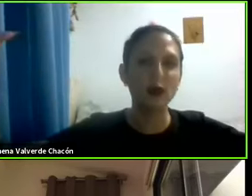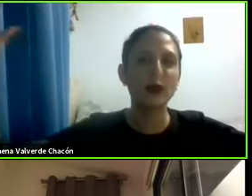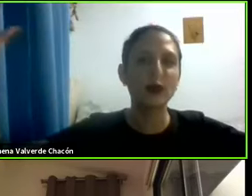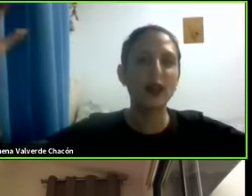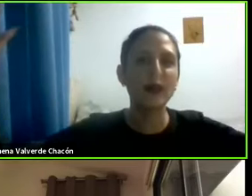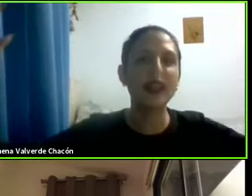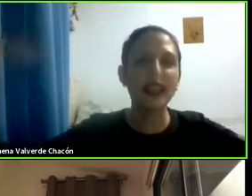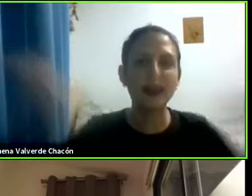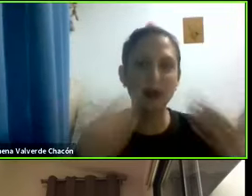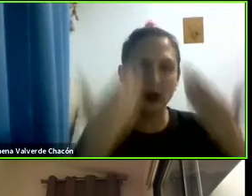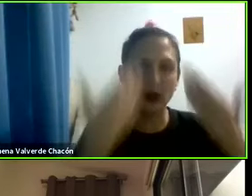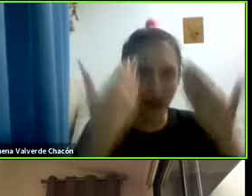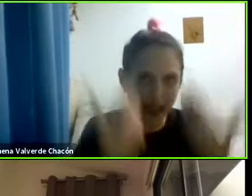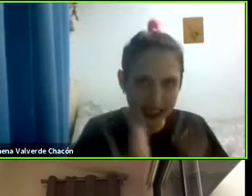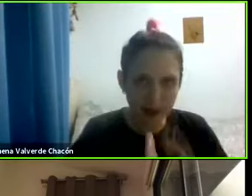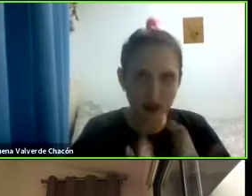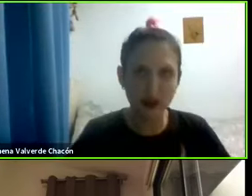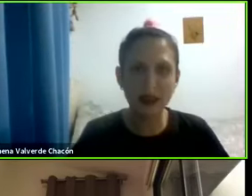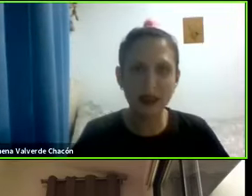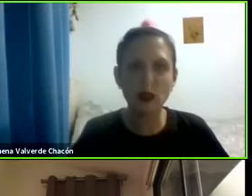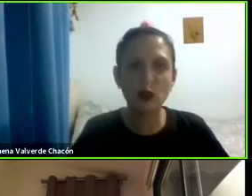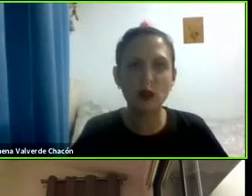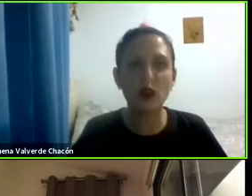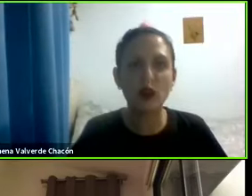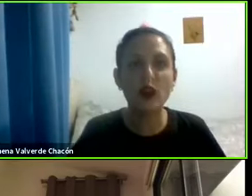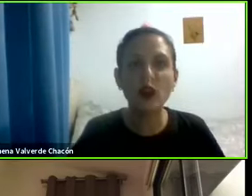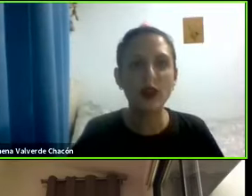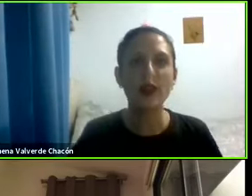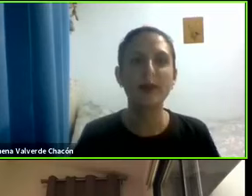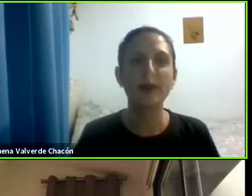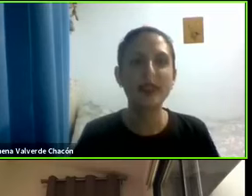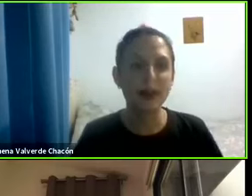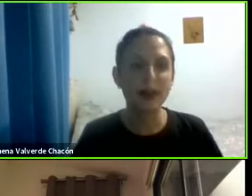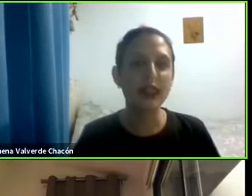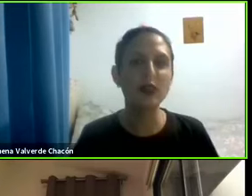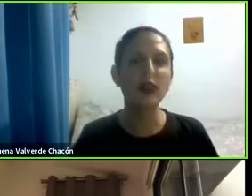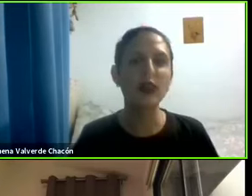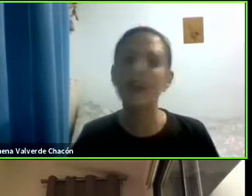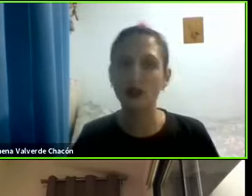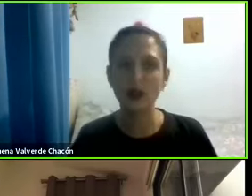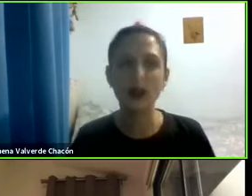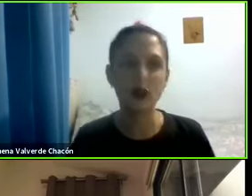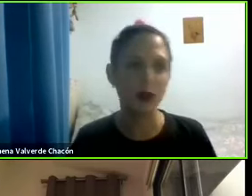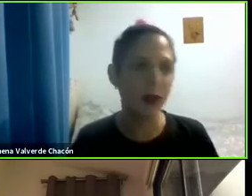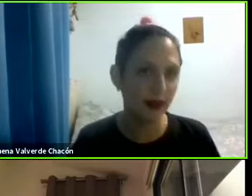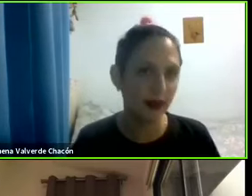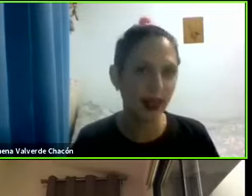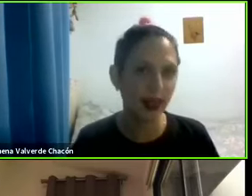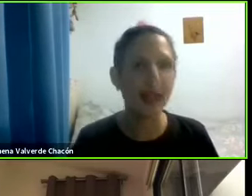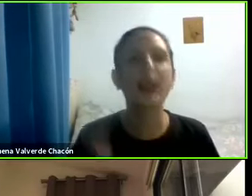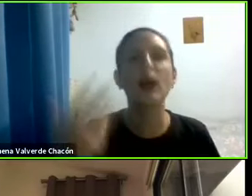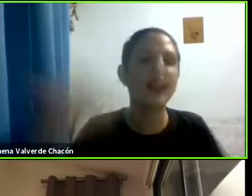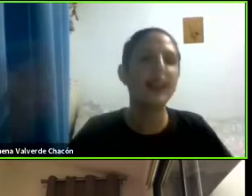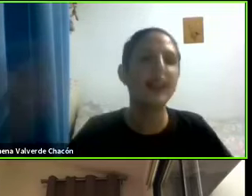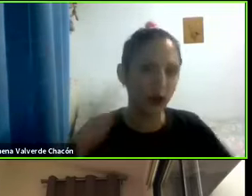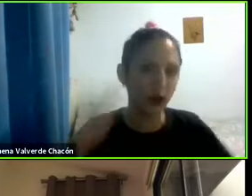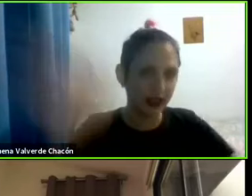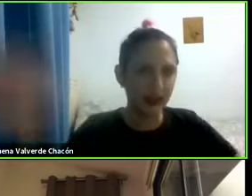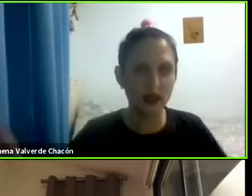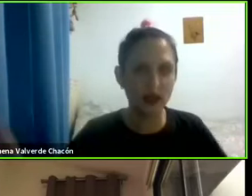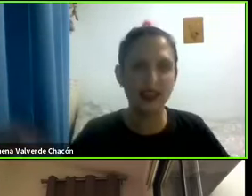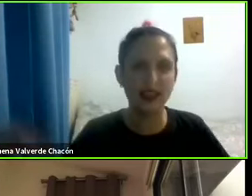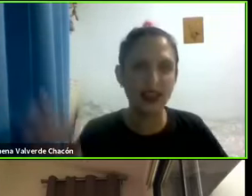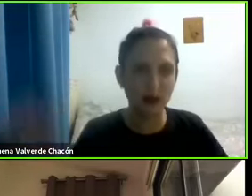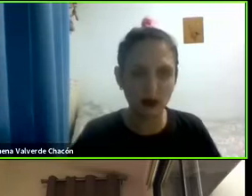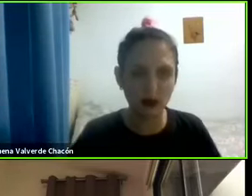que es un problema más grande pero ella personalmente es un rollo principales con el abandono de su mamá verdad a causa de todas